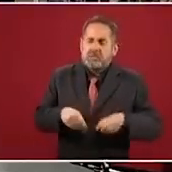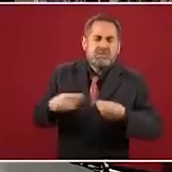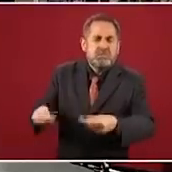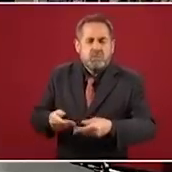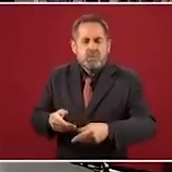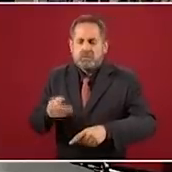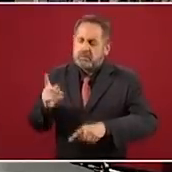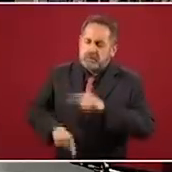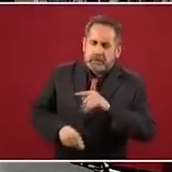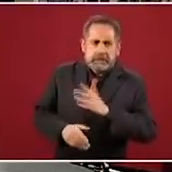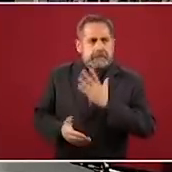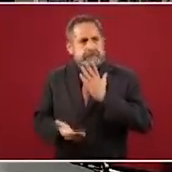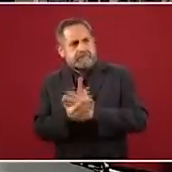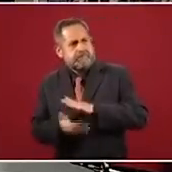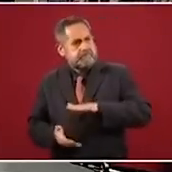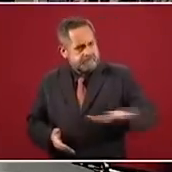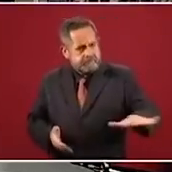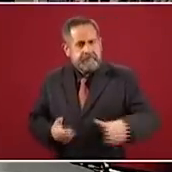buena